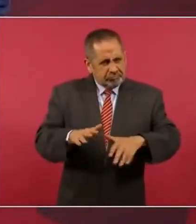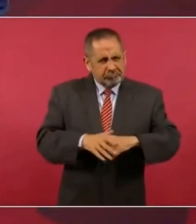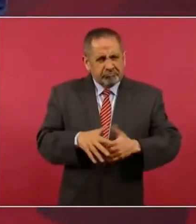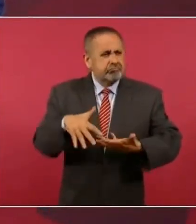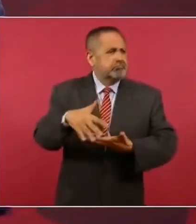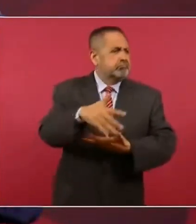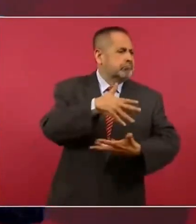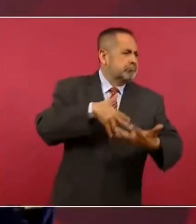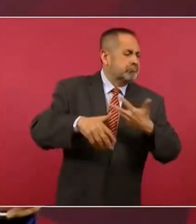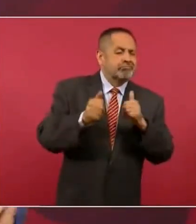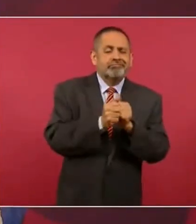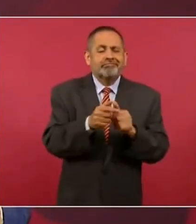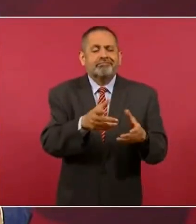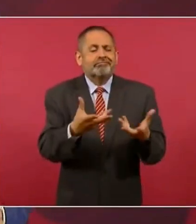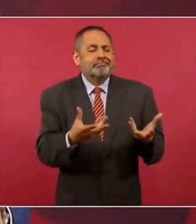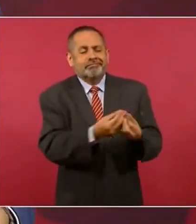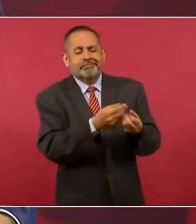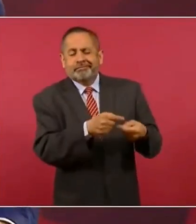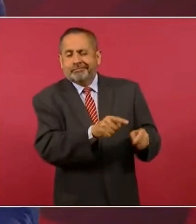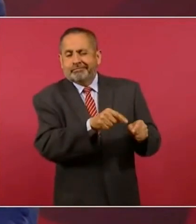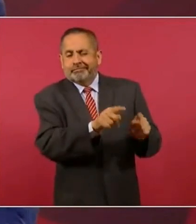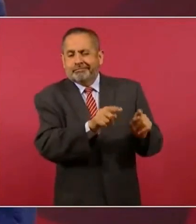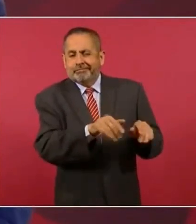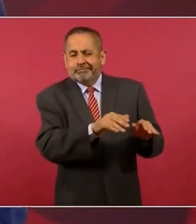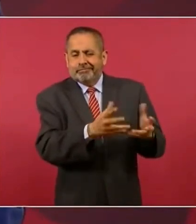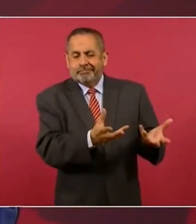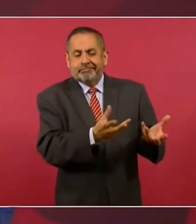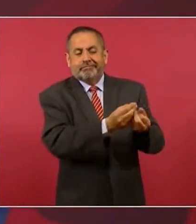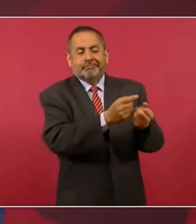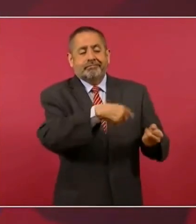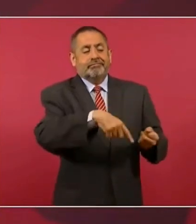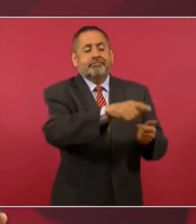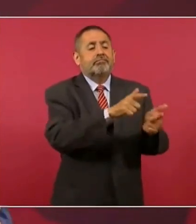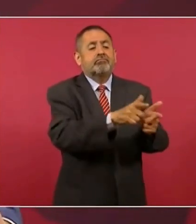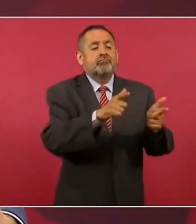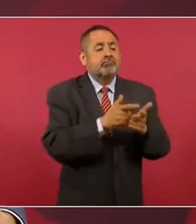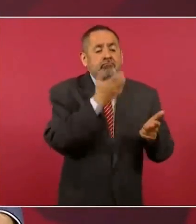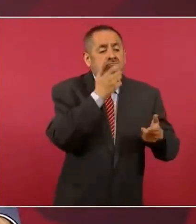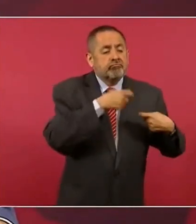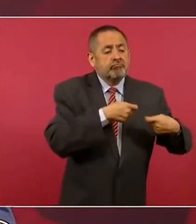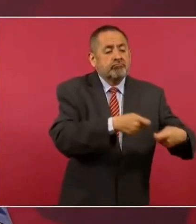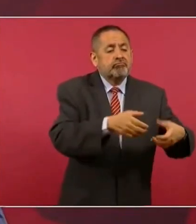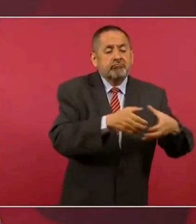conviviendo aquí con sus colegas del bloque conservador,